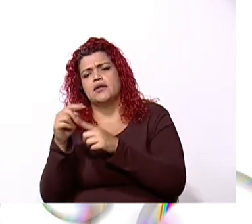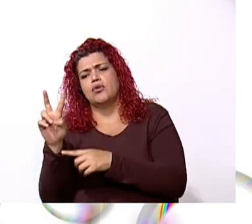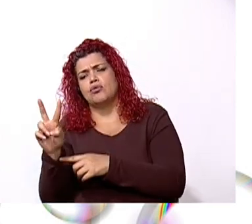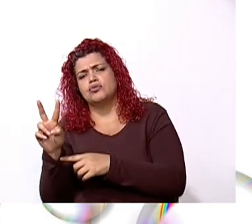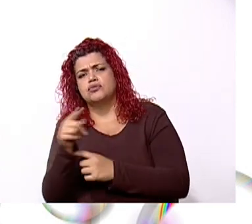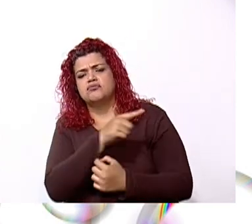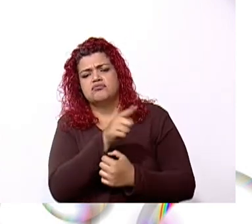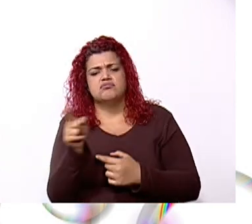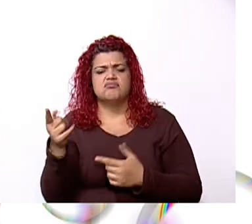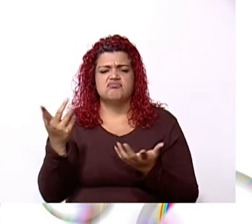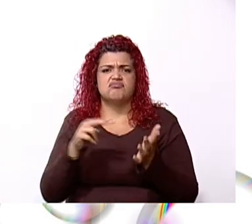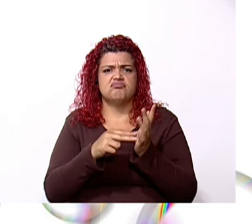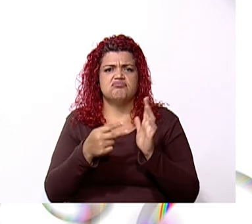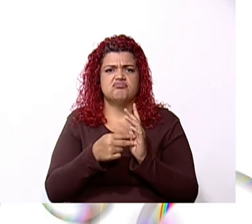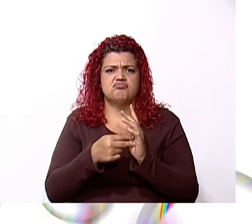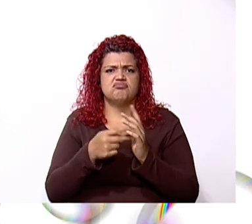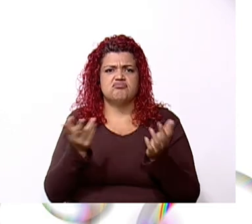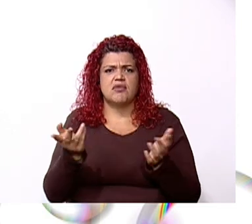más 2 se forma